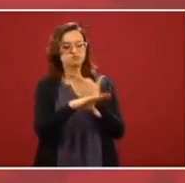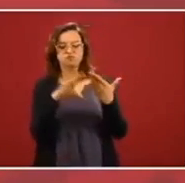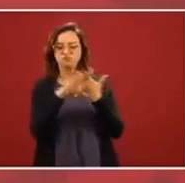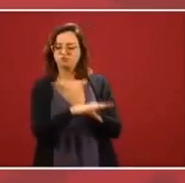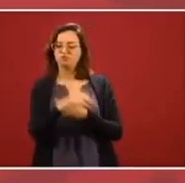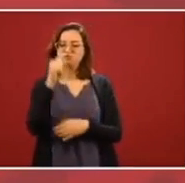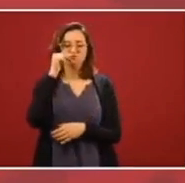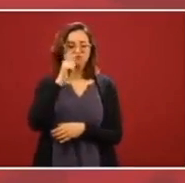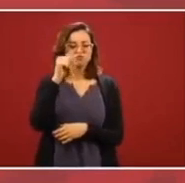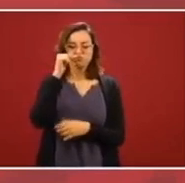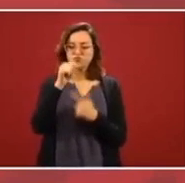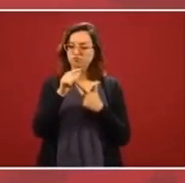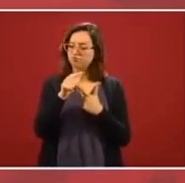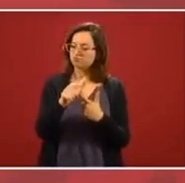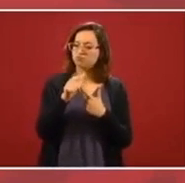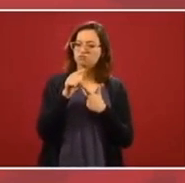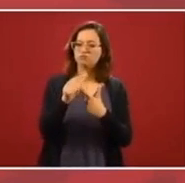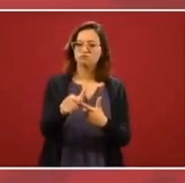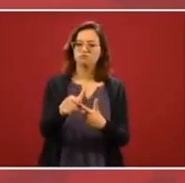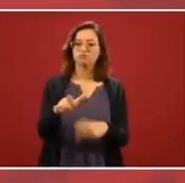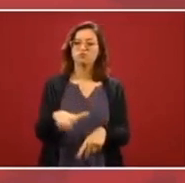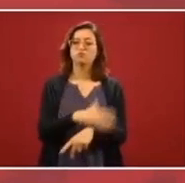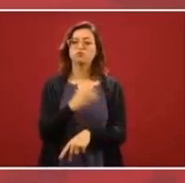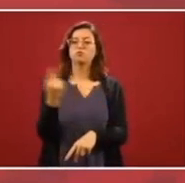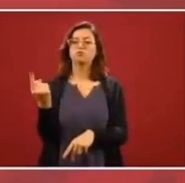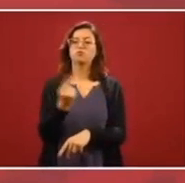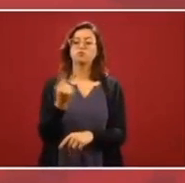Porque la corrupción hay que